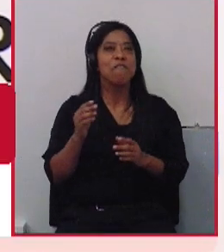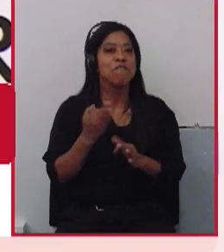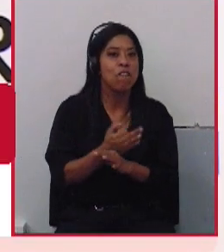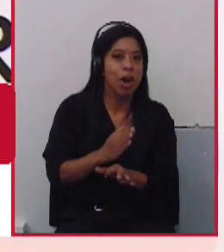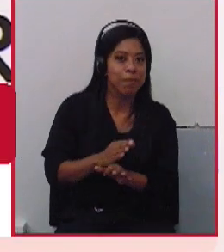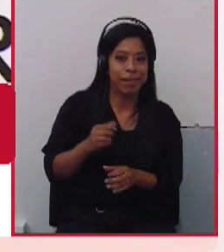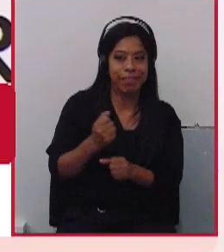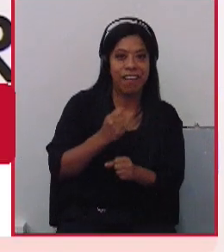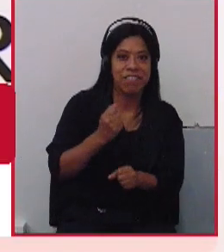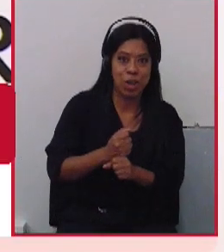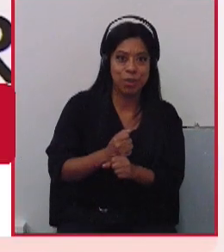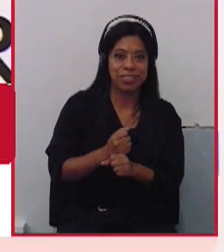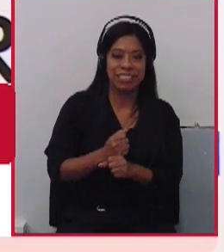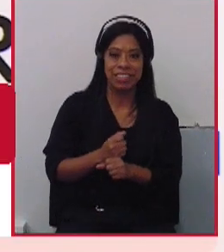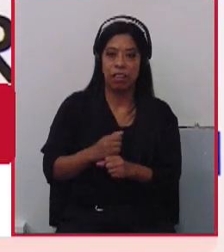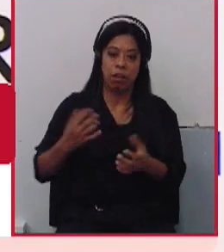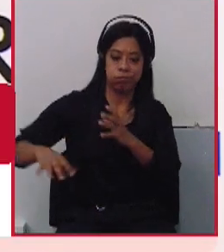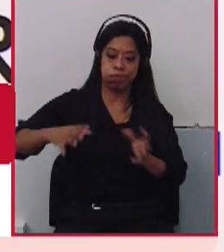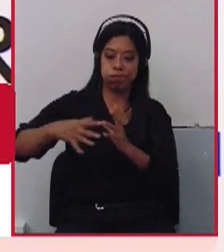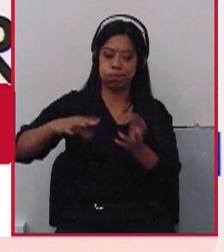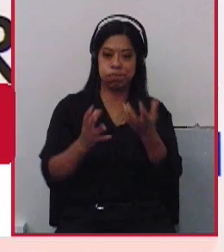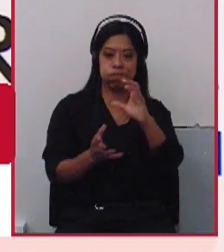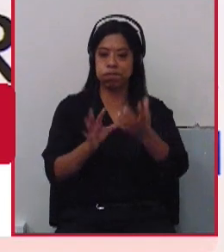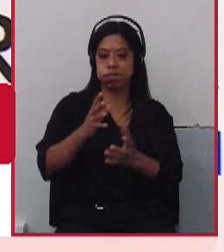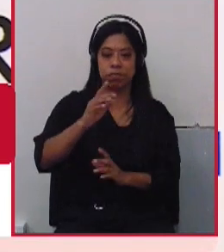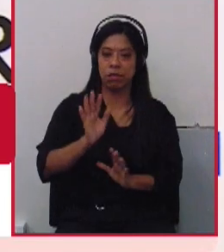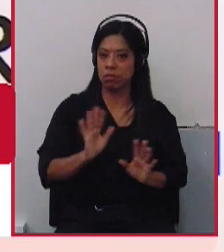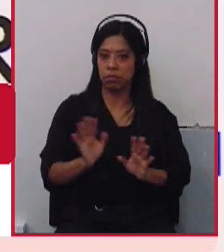sin agitación.